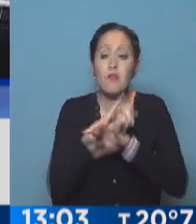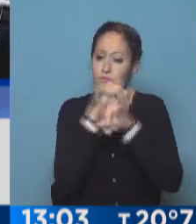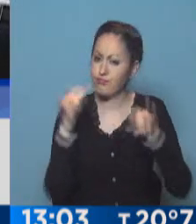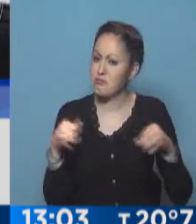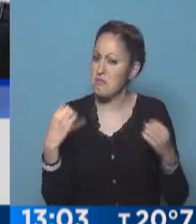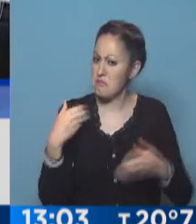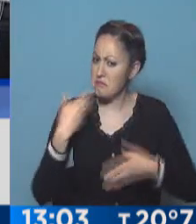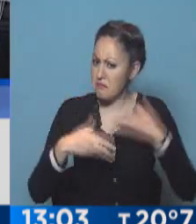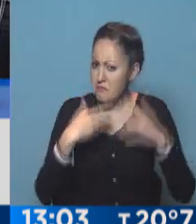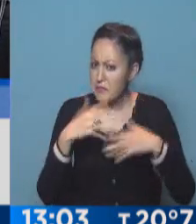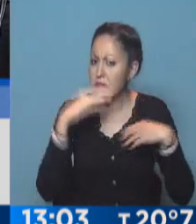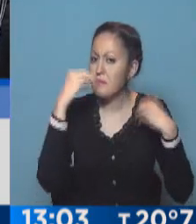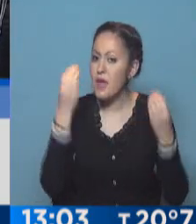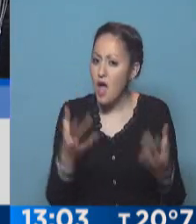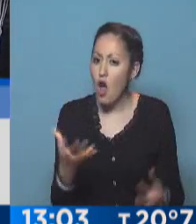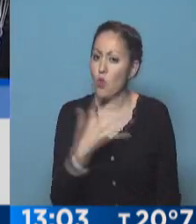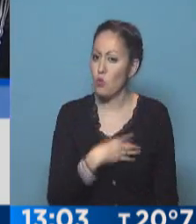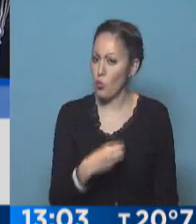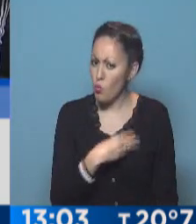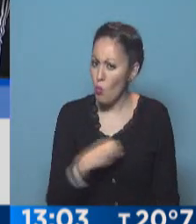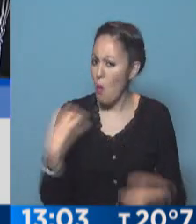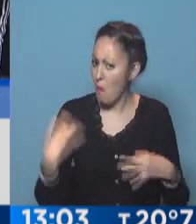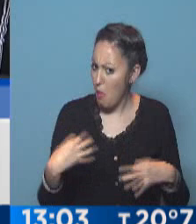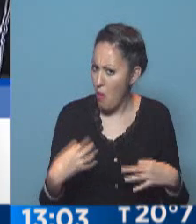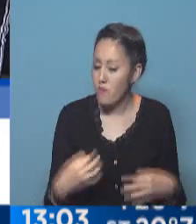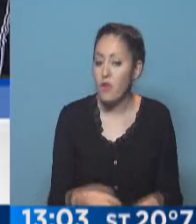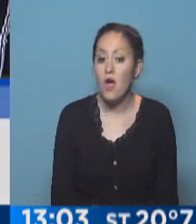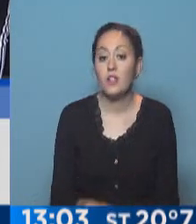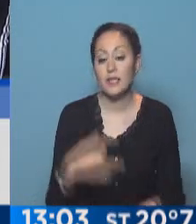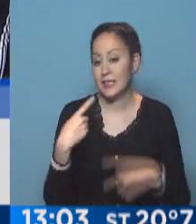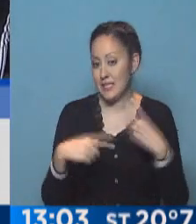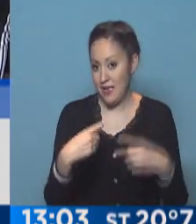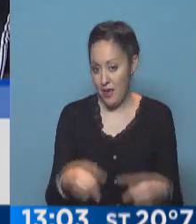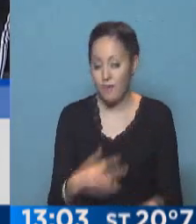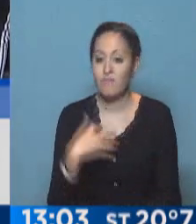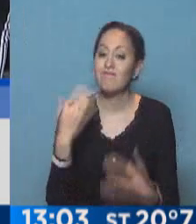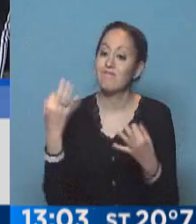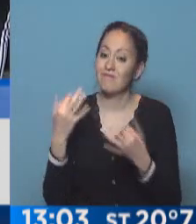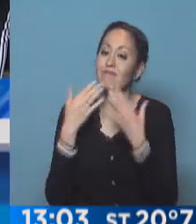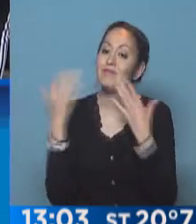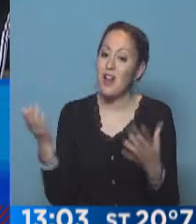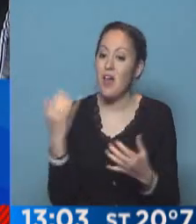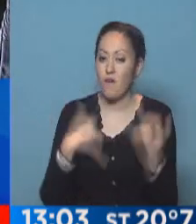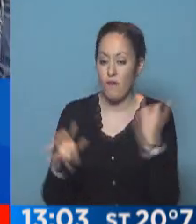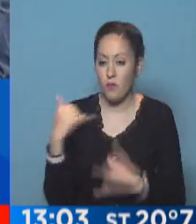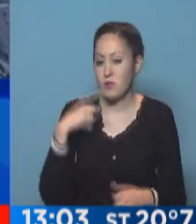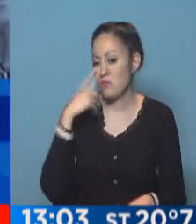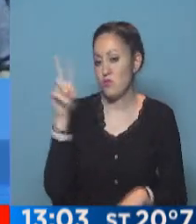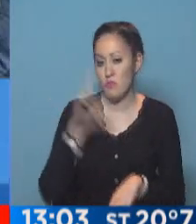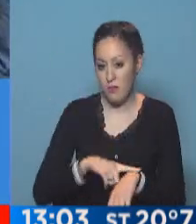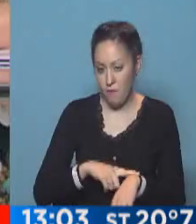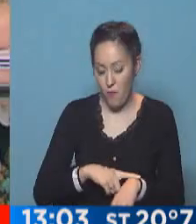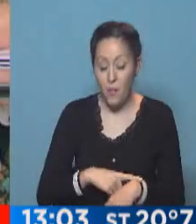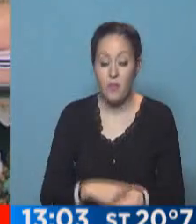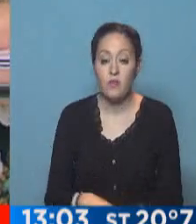está evolucionando y está succionando dijeron los médicos muy bien seguimos acá bien Leila Muchísimas gracias con la información de último momento